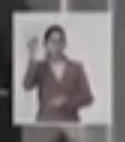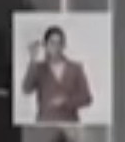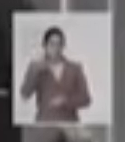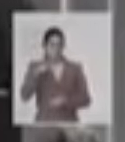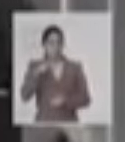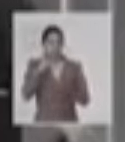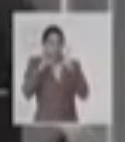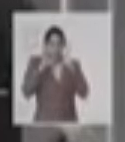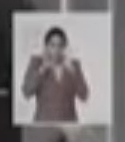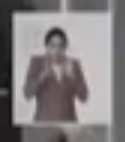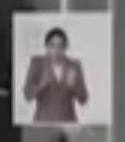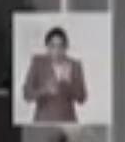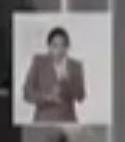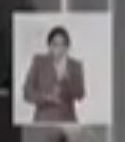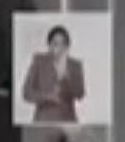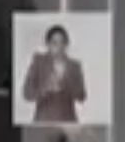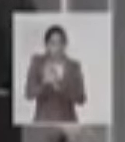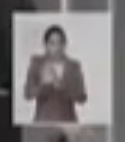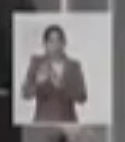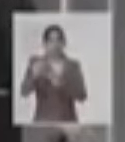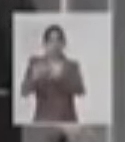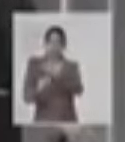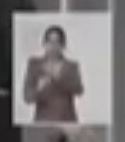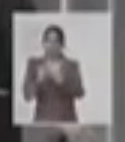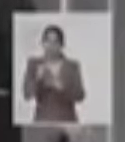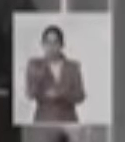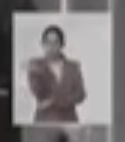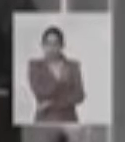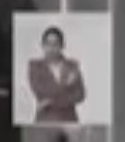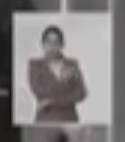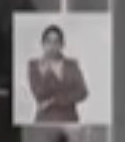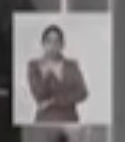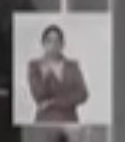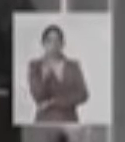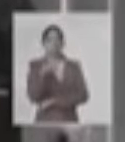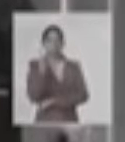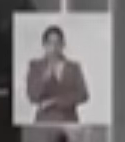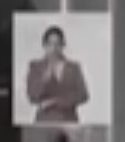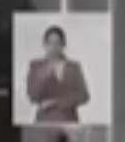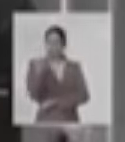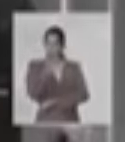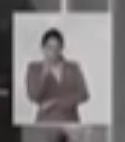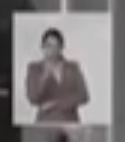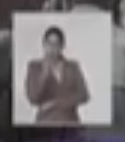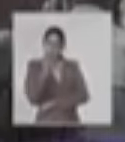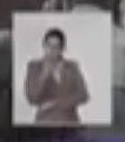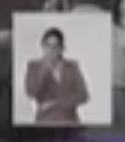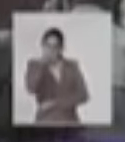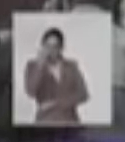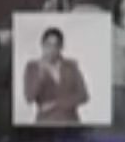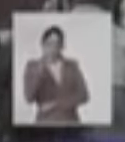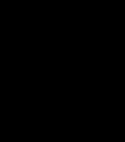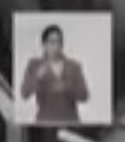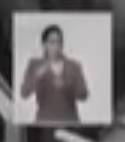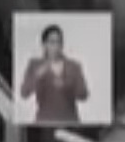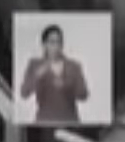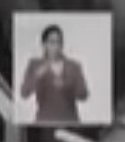concentraron en avanzar a paso firme y se obtuvo la victoria. Nosotros, con todo convencimiento, haremos lo mismo y lo